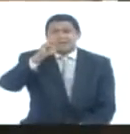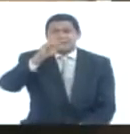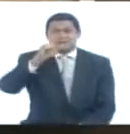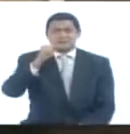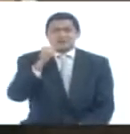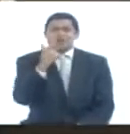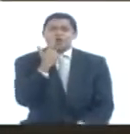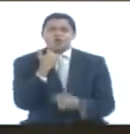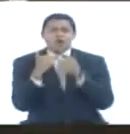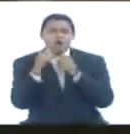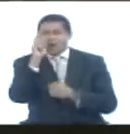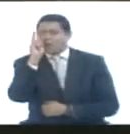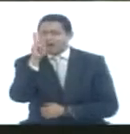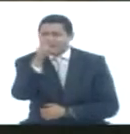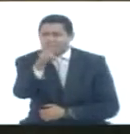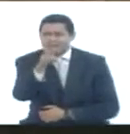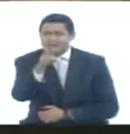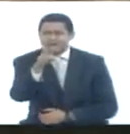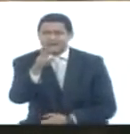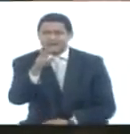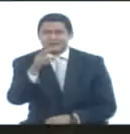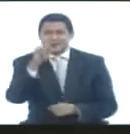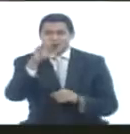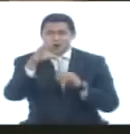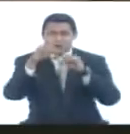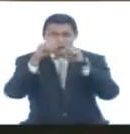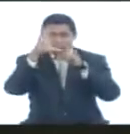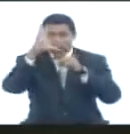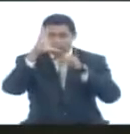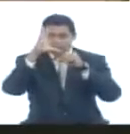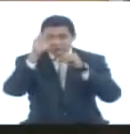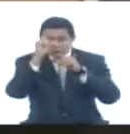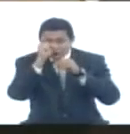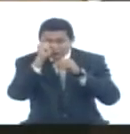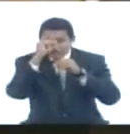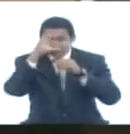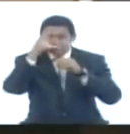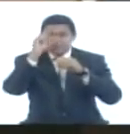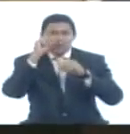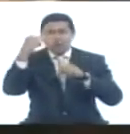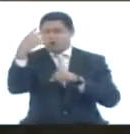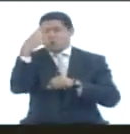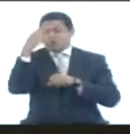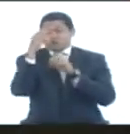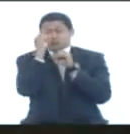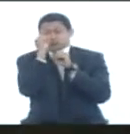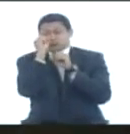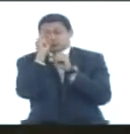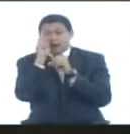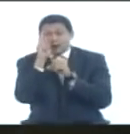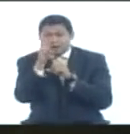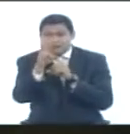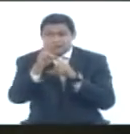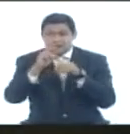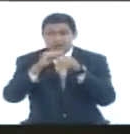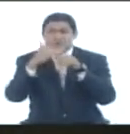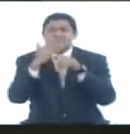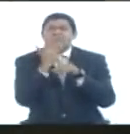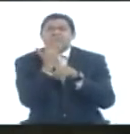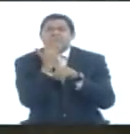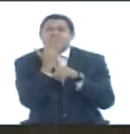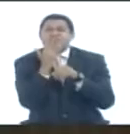la función más importante es la de diafragma, abre y cierra según la luz para enfocar. Tenemos el